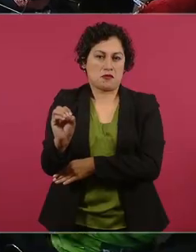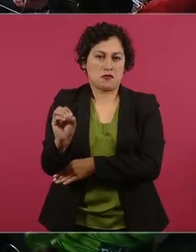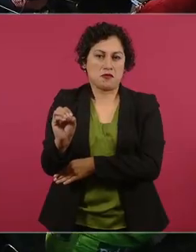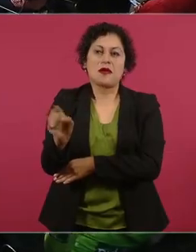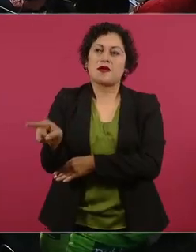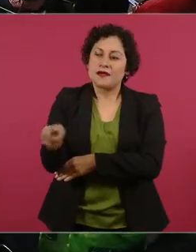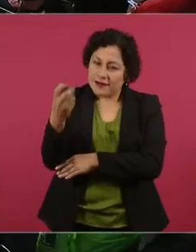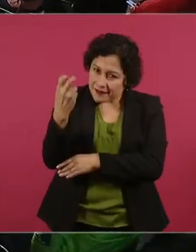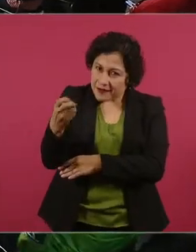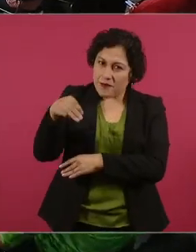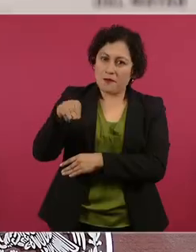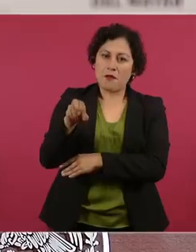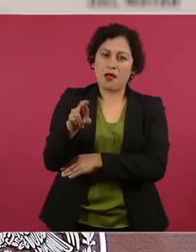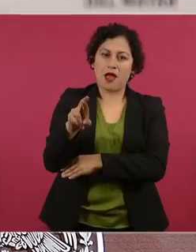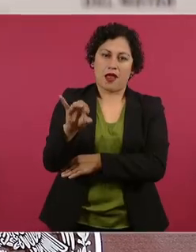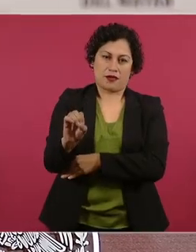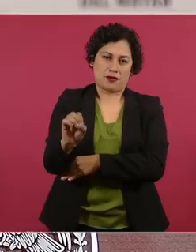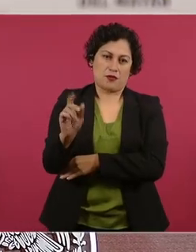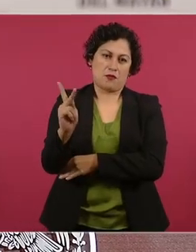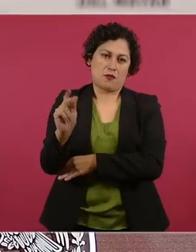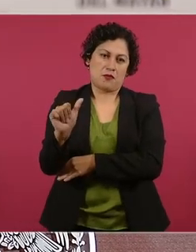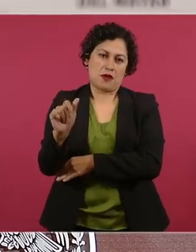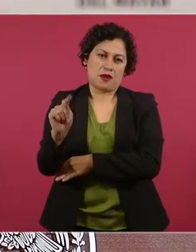Mario Patrón, ahí está.